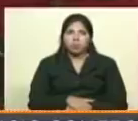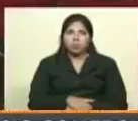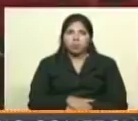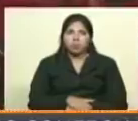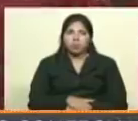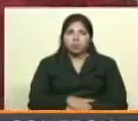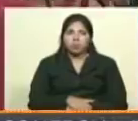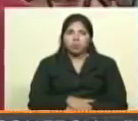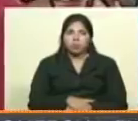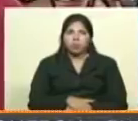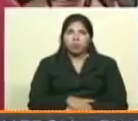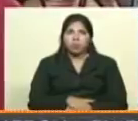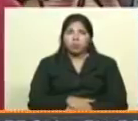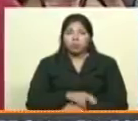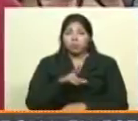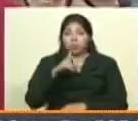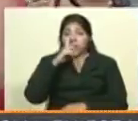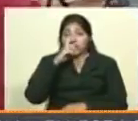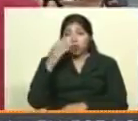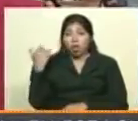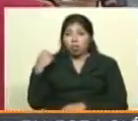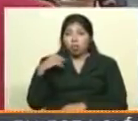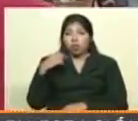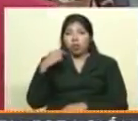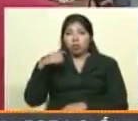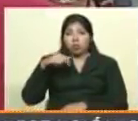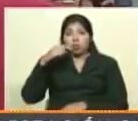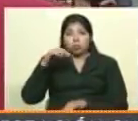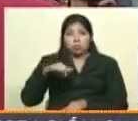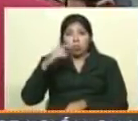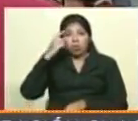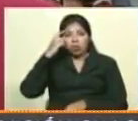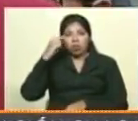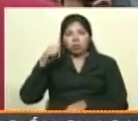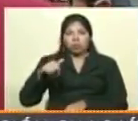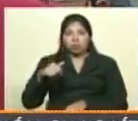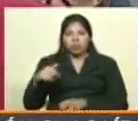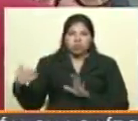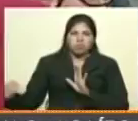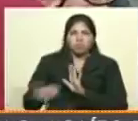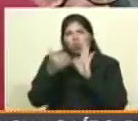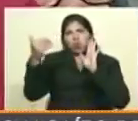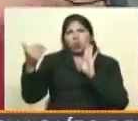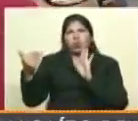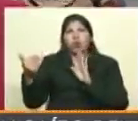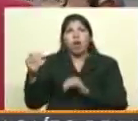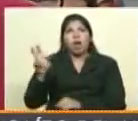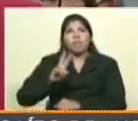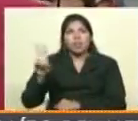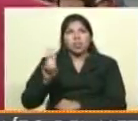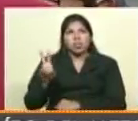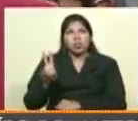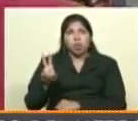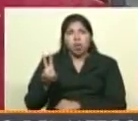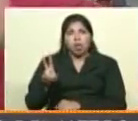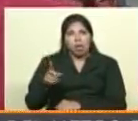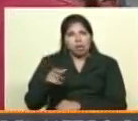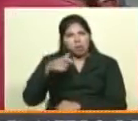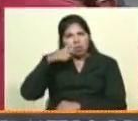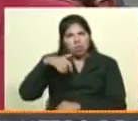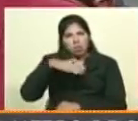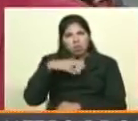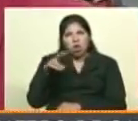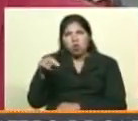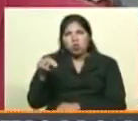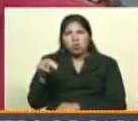de un pueblo pacífico como lo somos nosotros, los venezolanos y las venezolanas. Un pueblo que nunca ha salido a conquistar